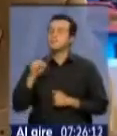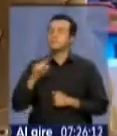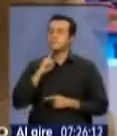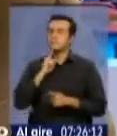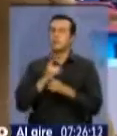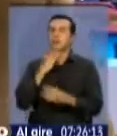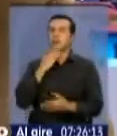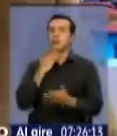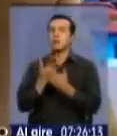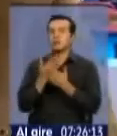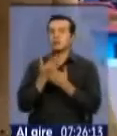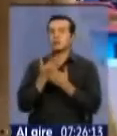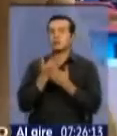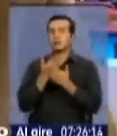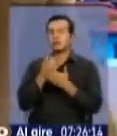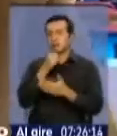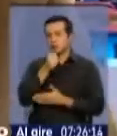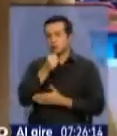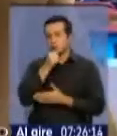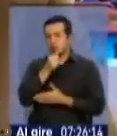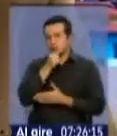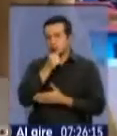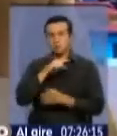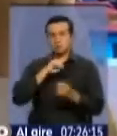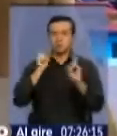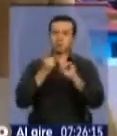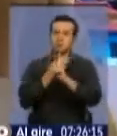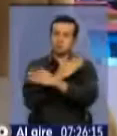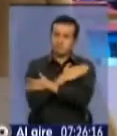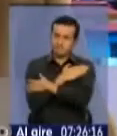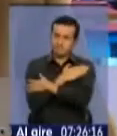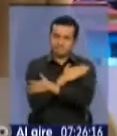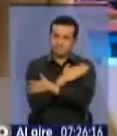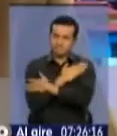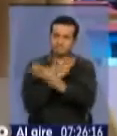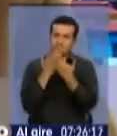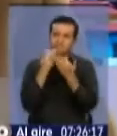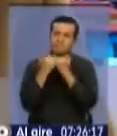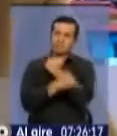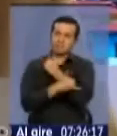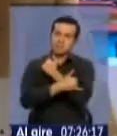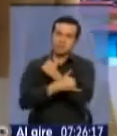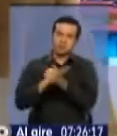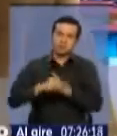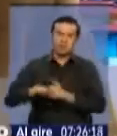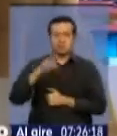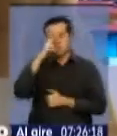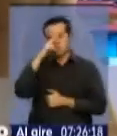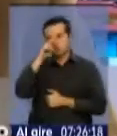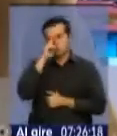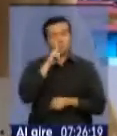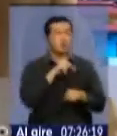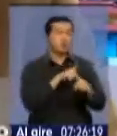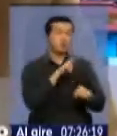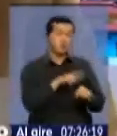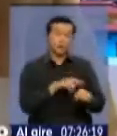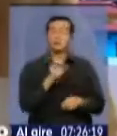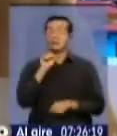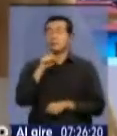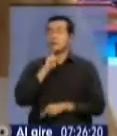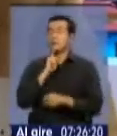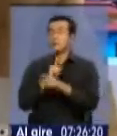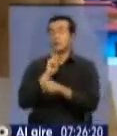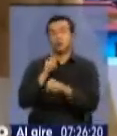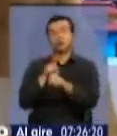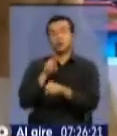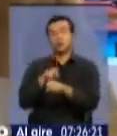gracias por la entrevista, Carlos. Primero, un saludo fuerte y solidario al pueblo de México. Y Puerto Rico también. Y Puerto Rico, sí,